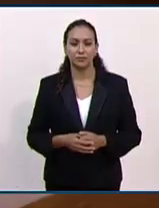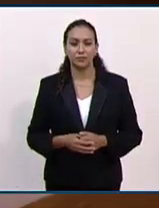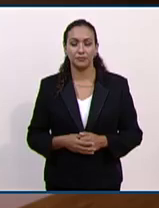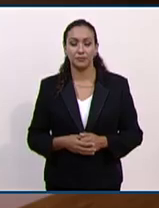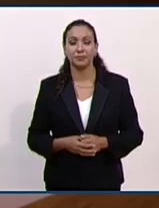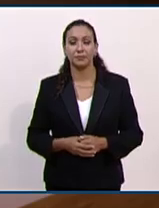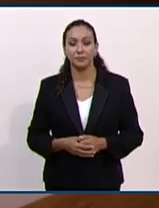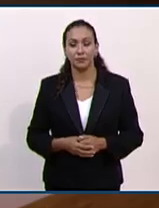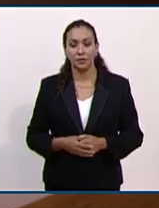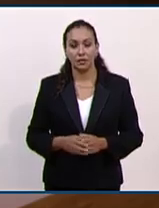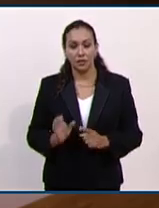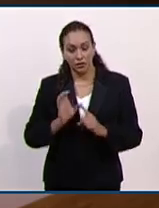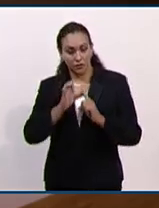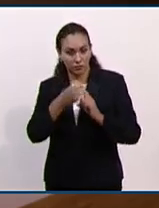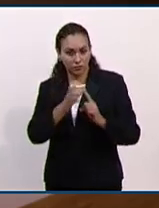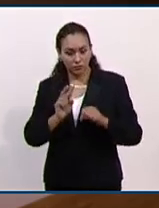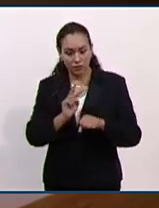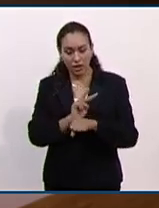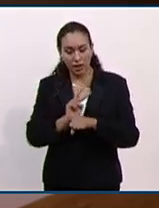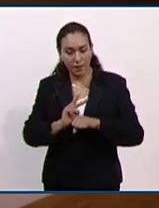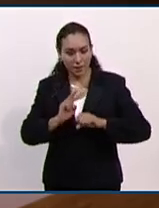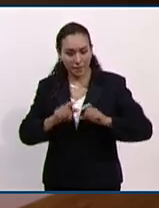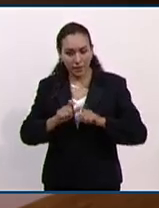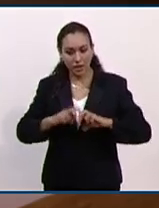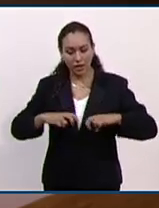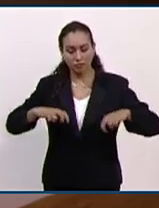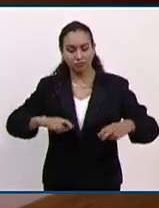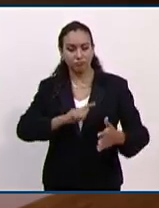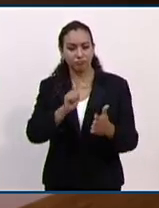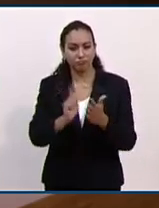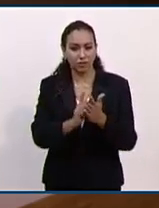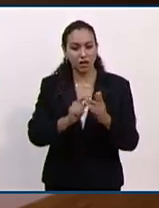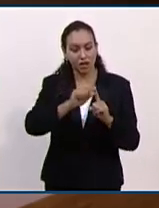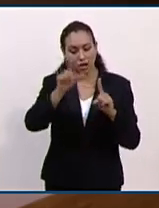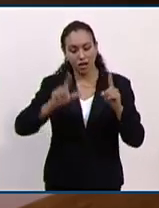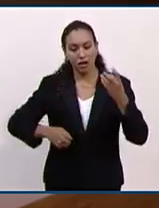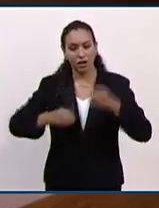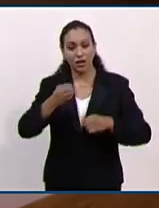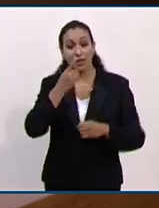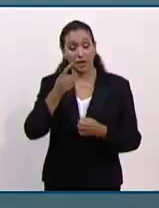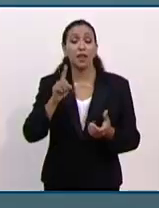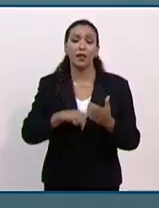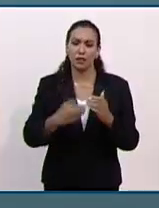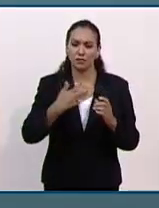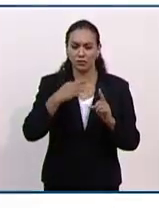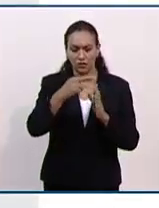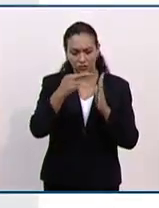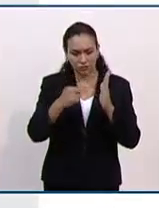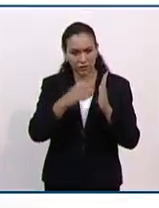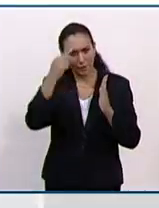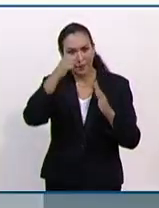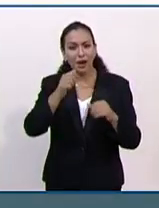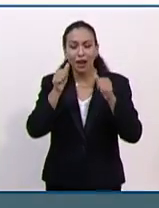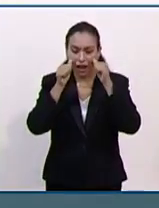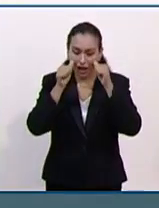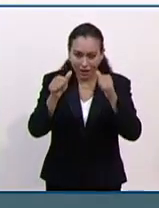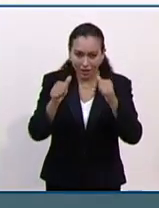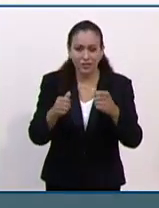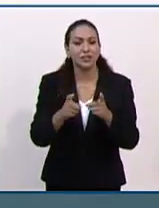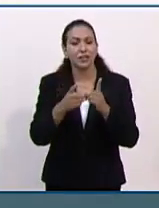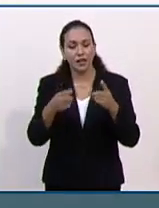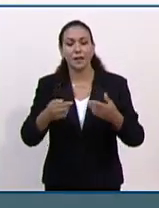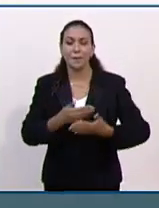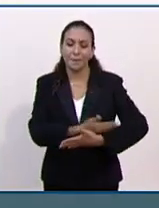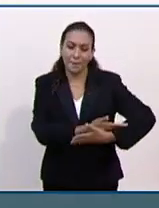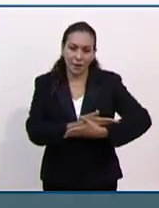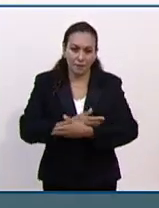Y el Consejo de la Judicatura Federal señaló que cuenta con políticas institucionales de atención para el adecuado desarrollo de